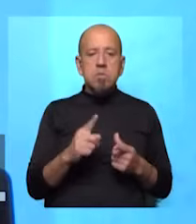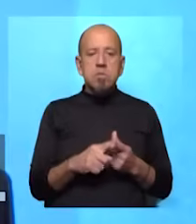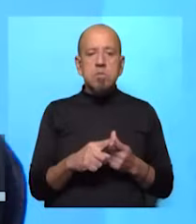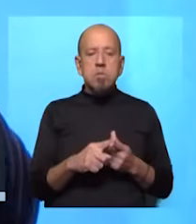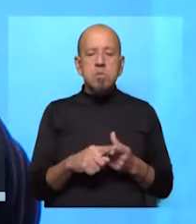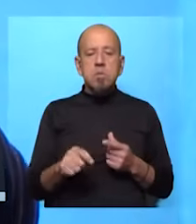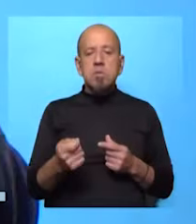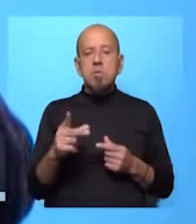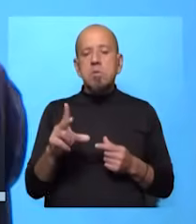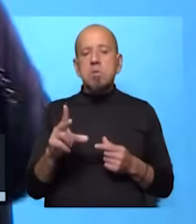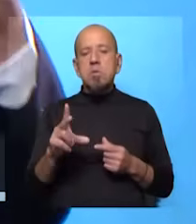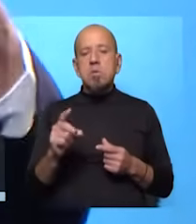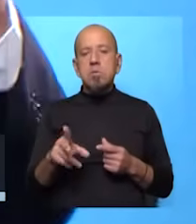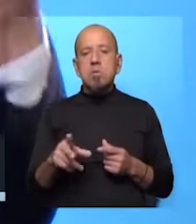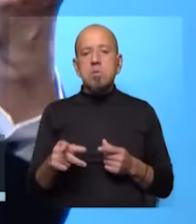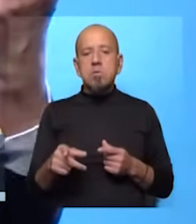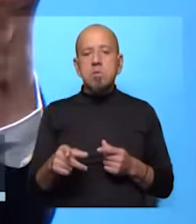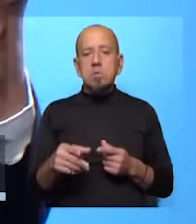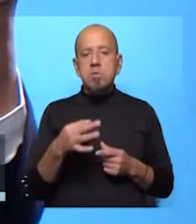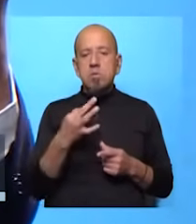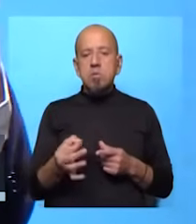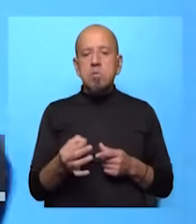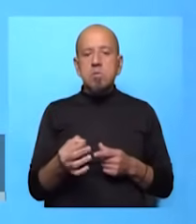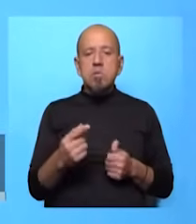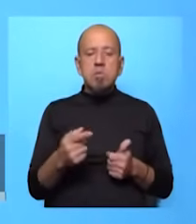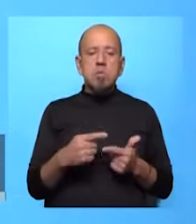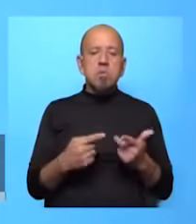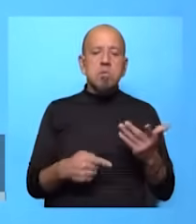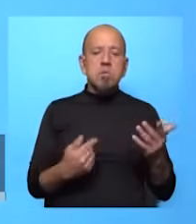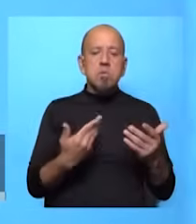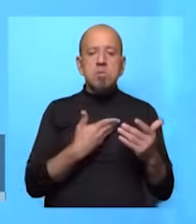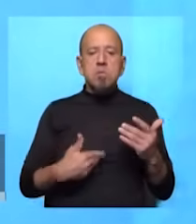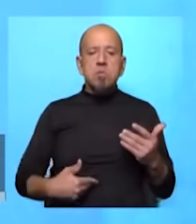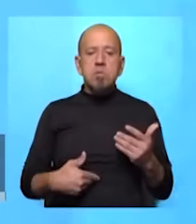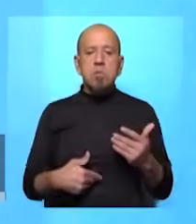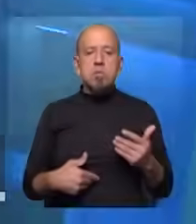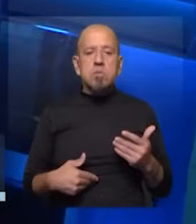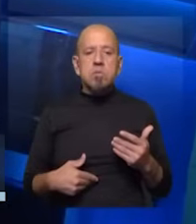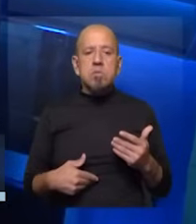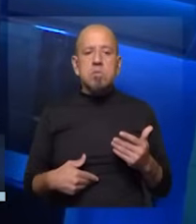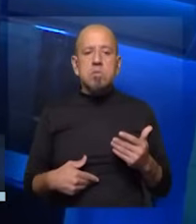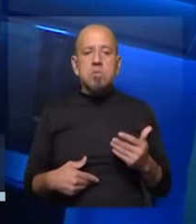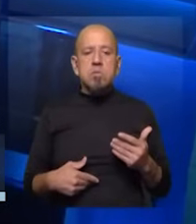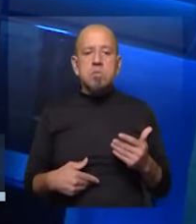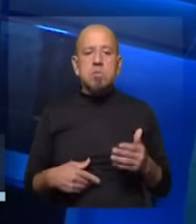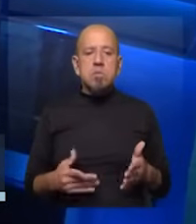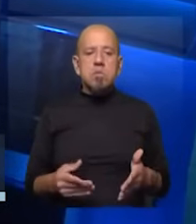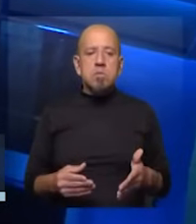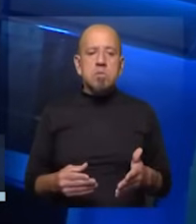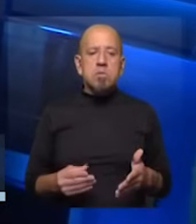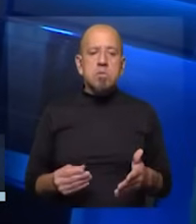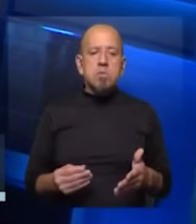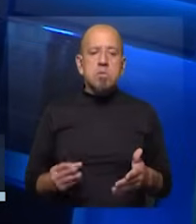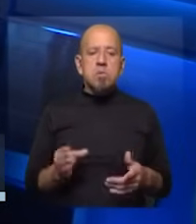canal 12 al ingeniero acose le costó destacar algún logro del gobierno compartí esa mirada no no yo creo que como todo